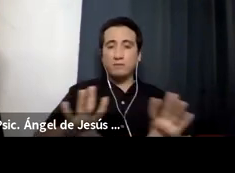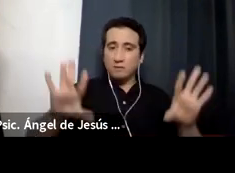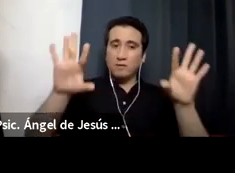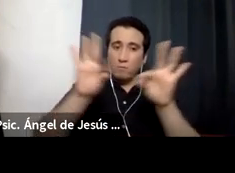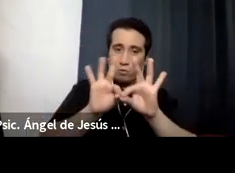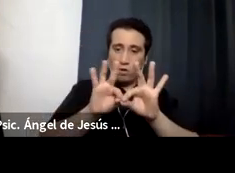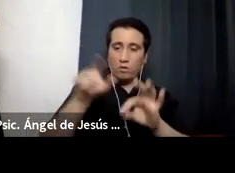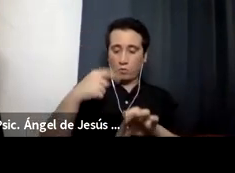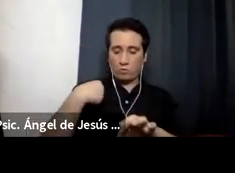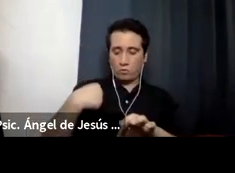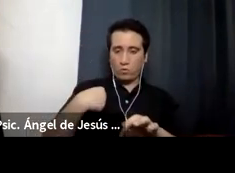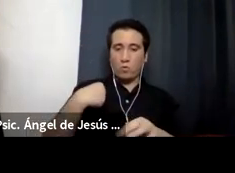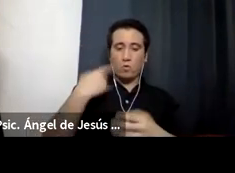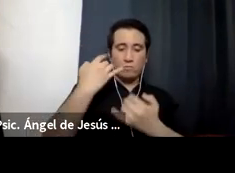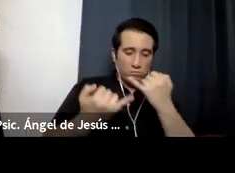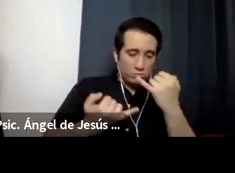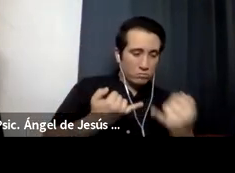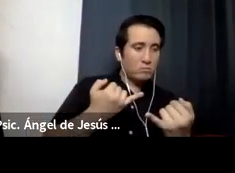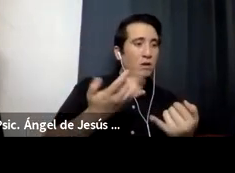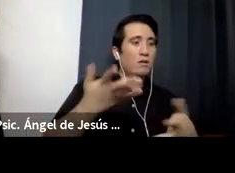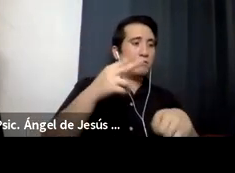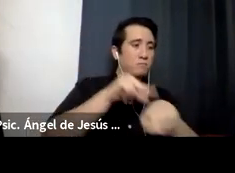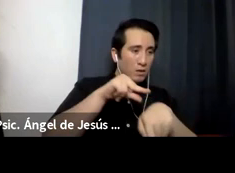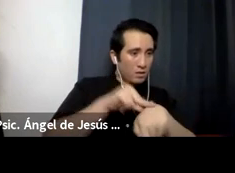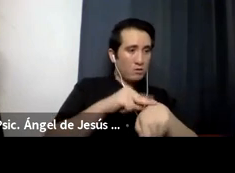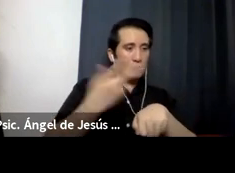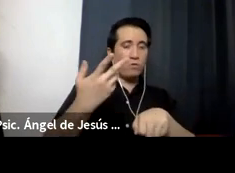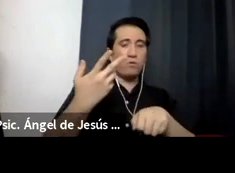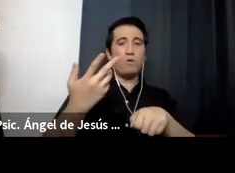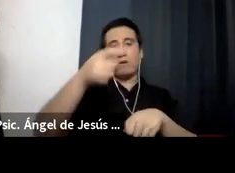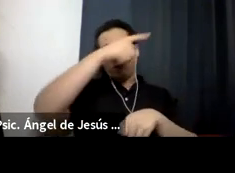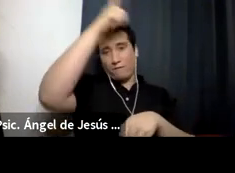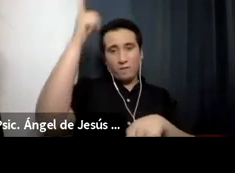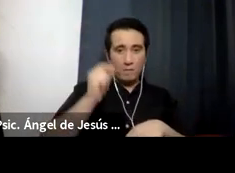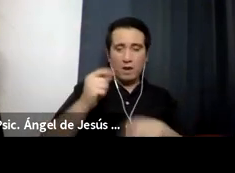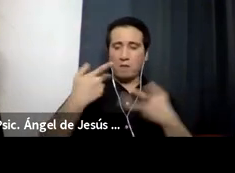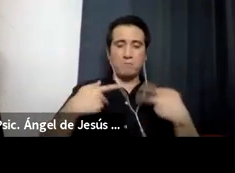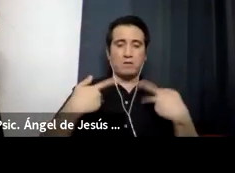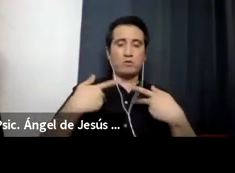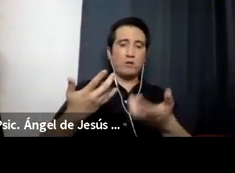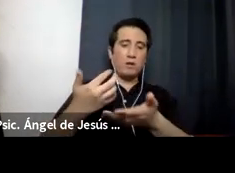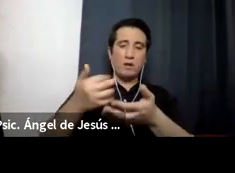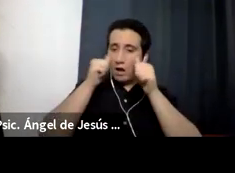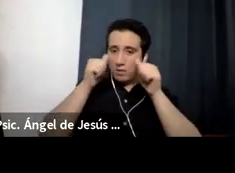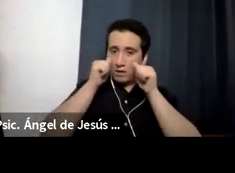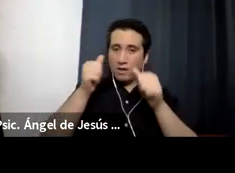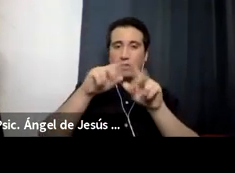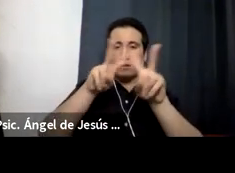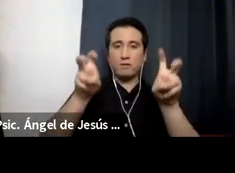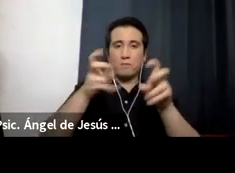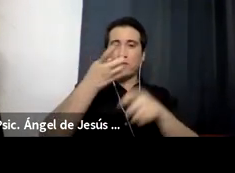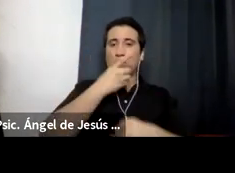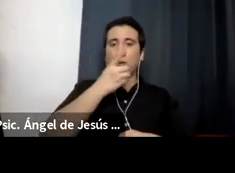voy a mi consulta a ver a mi médico o a la enfermera o a quien me atiende el tema de diabetes, hay que ir con los zapatos que